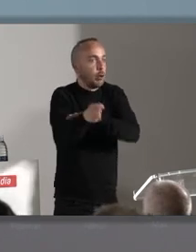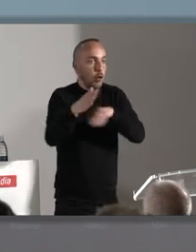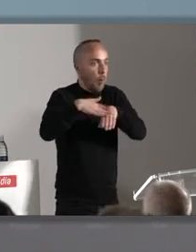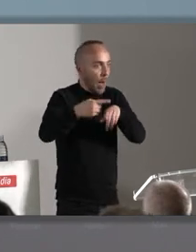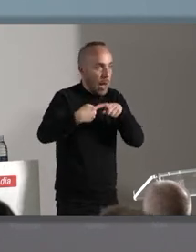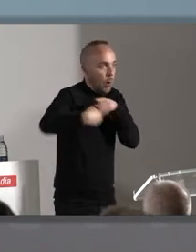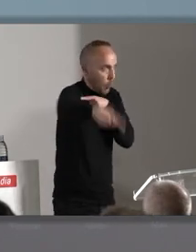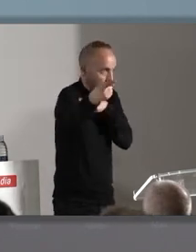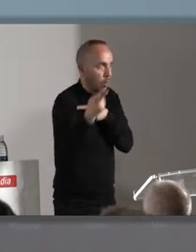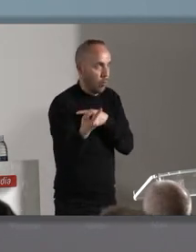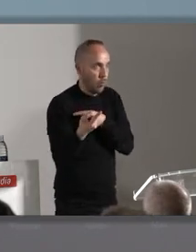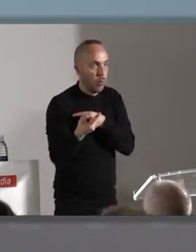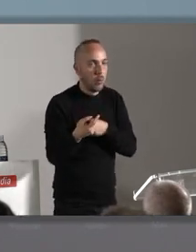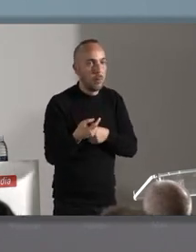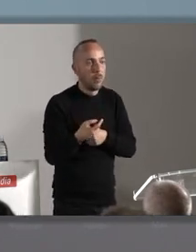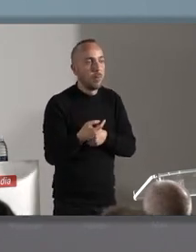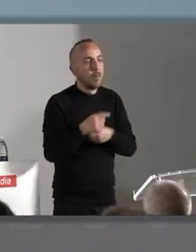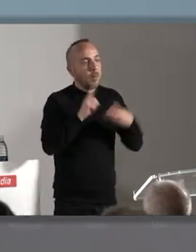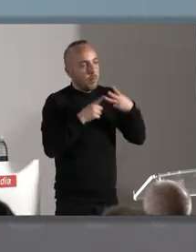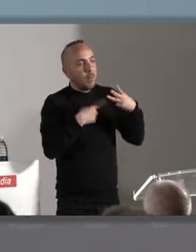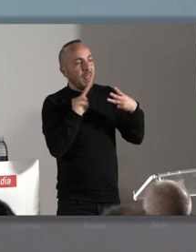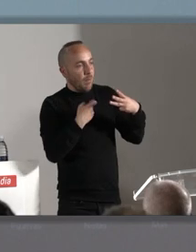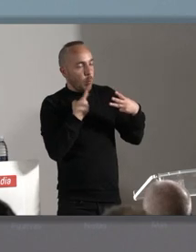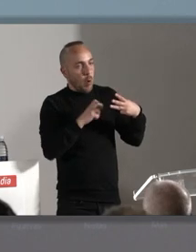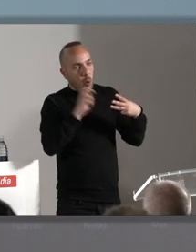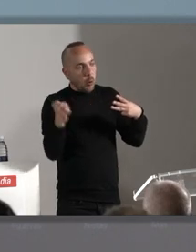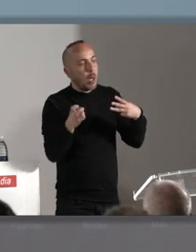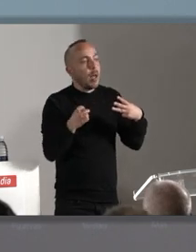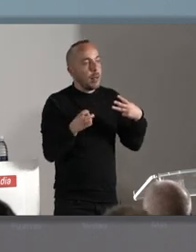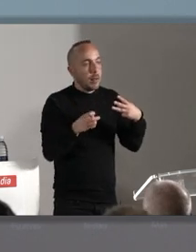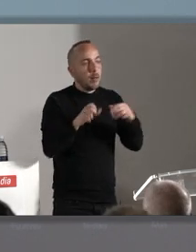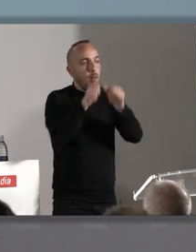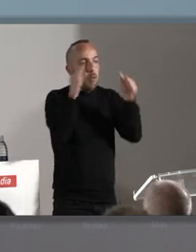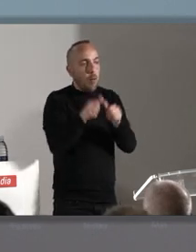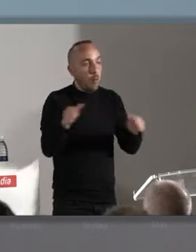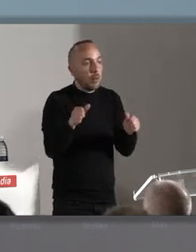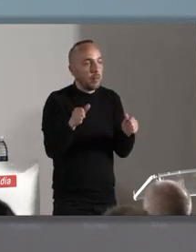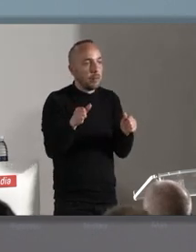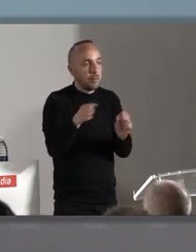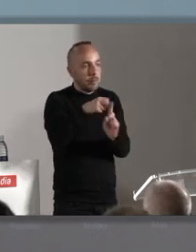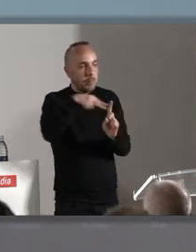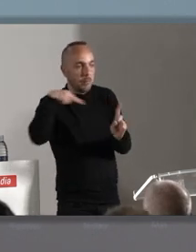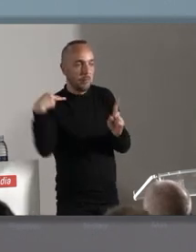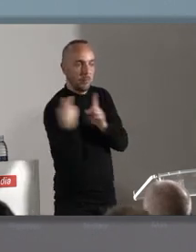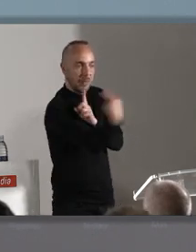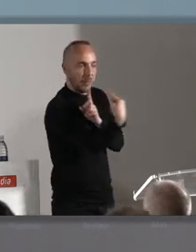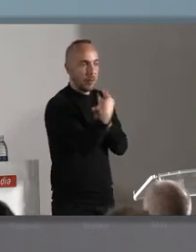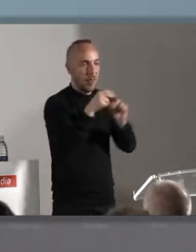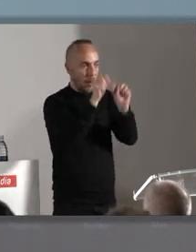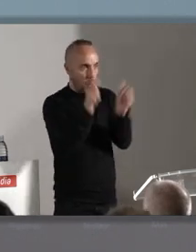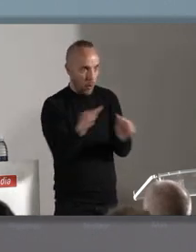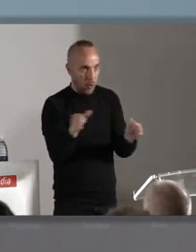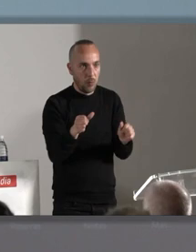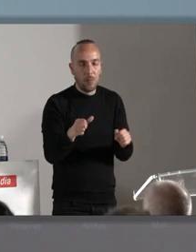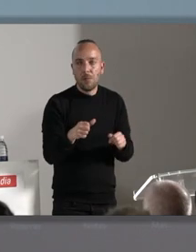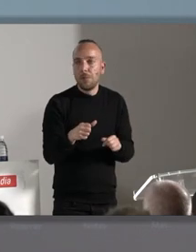cuestión que lo dificulta son las diferentes visiones del modelo, es decir, por cuestiones, digamos, también más de